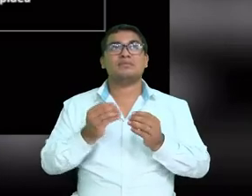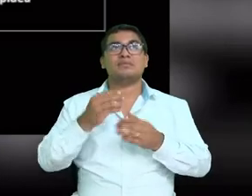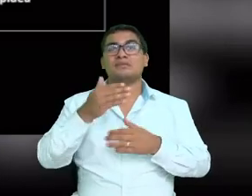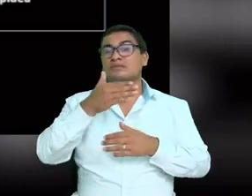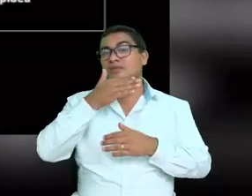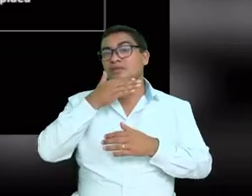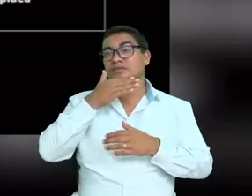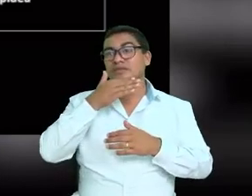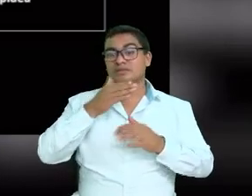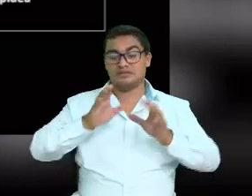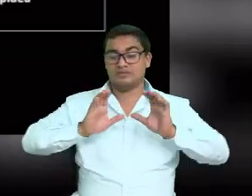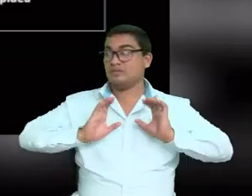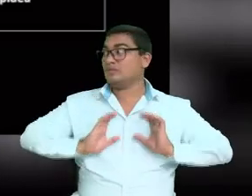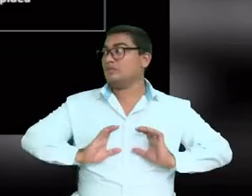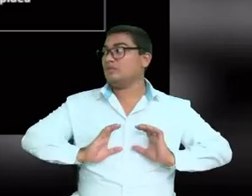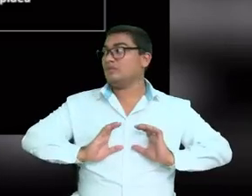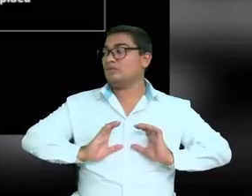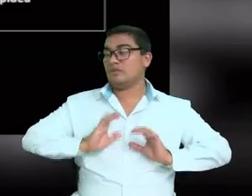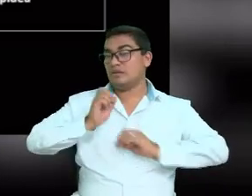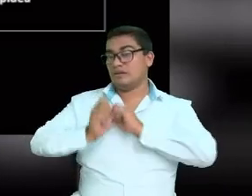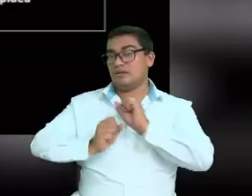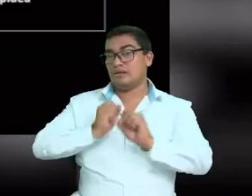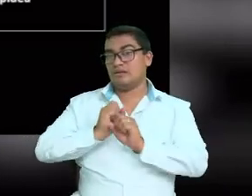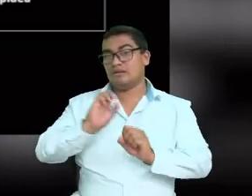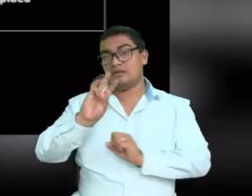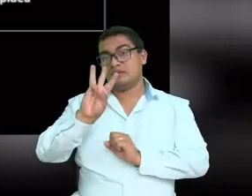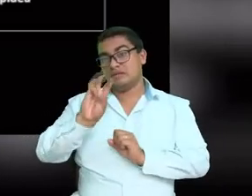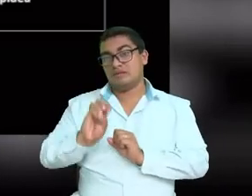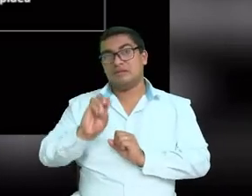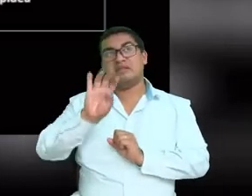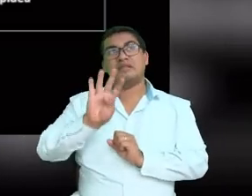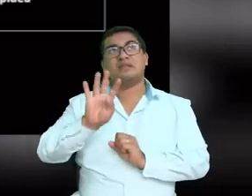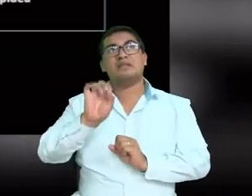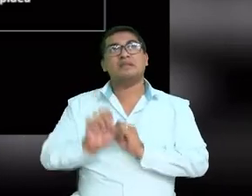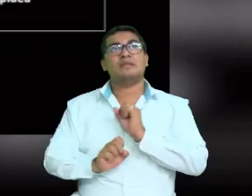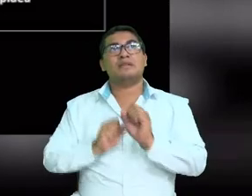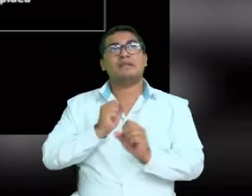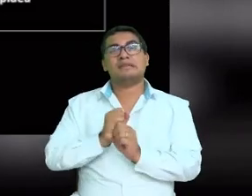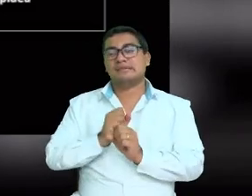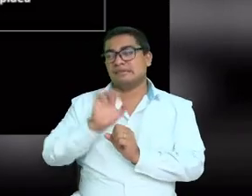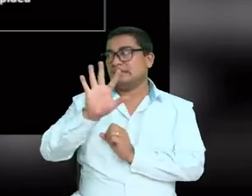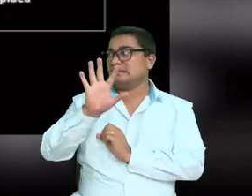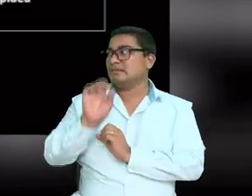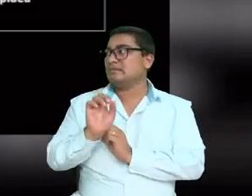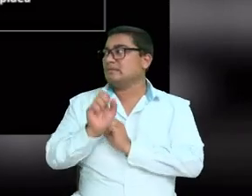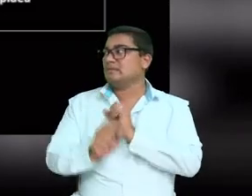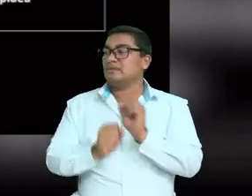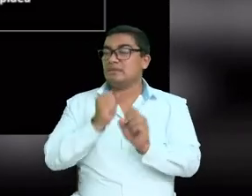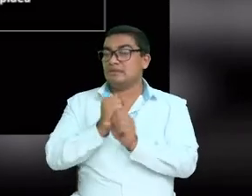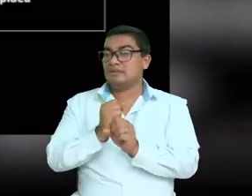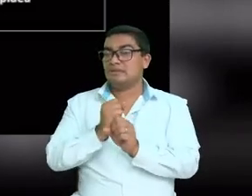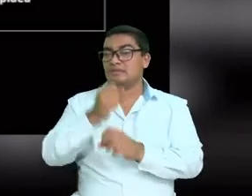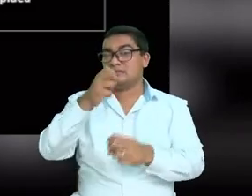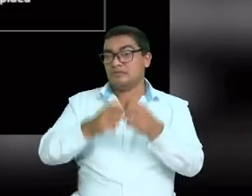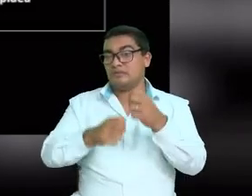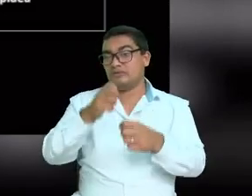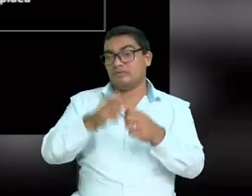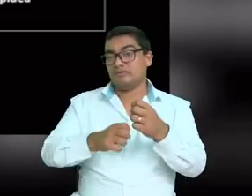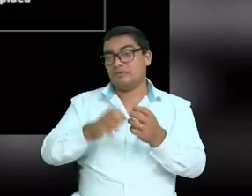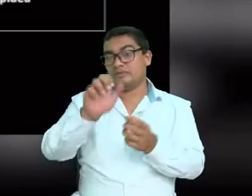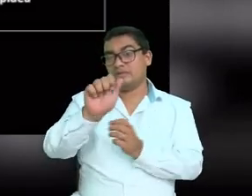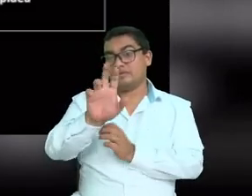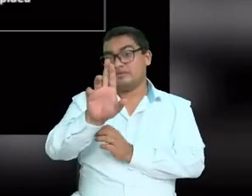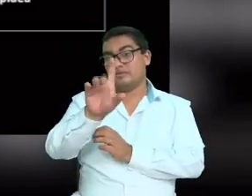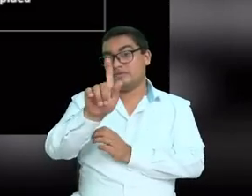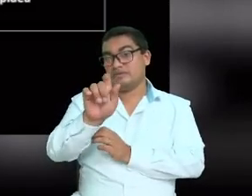eso se va acumulando en las arterias, y cuando llega la edad de 30, 40 años ya comienza, o a 50 años comienzan a tener aterosclerosis o